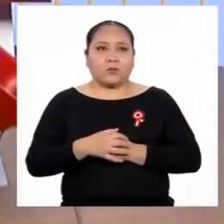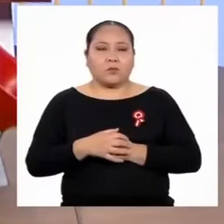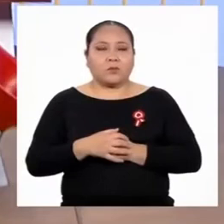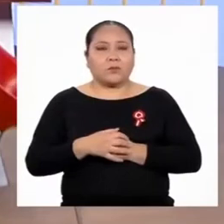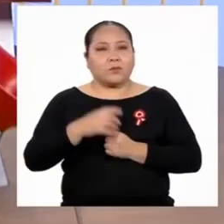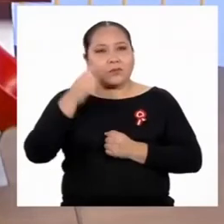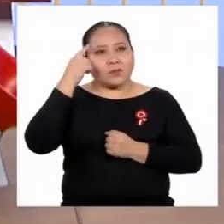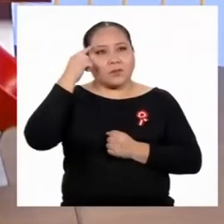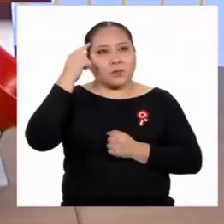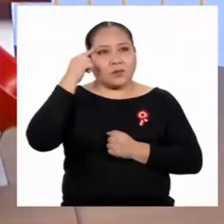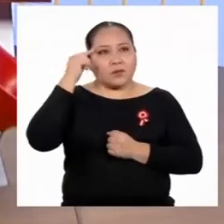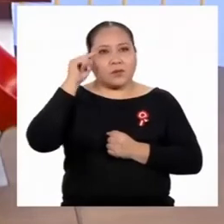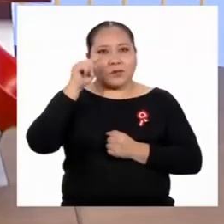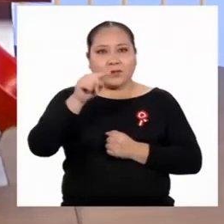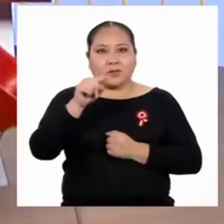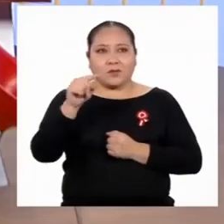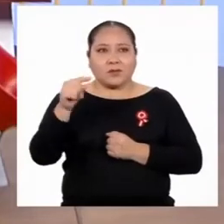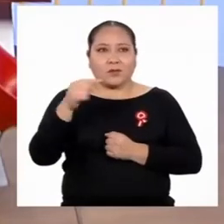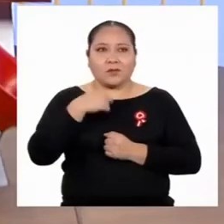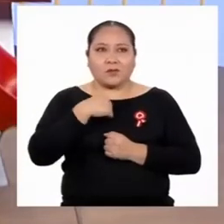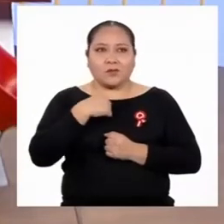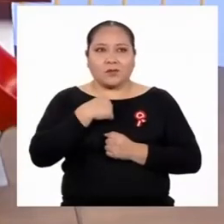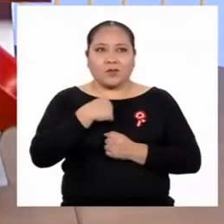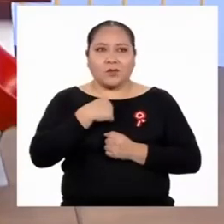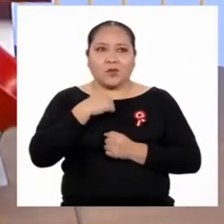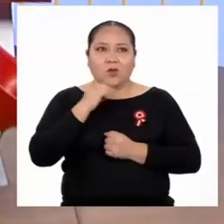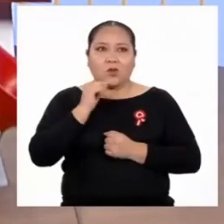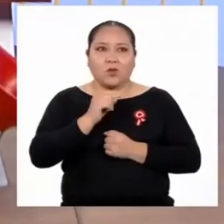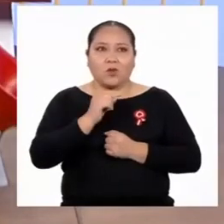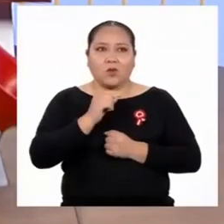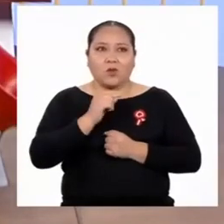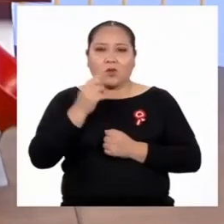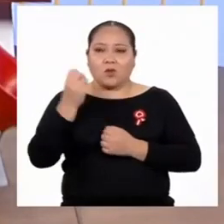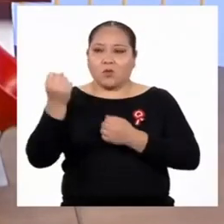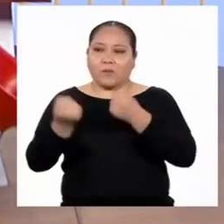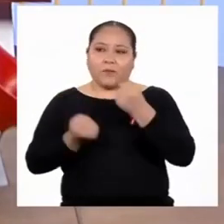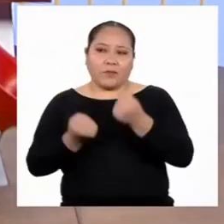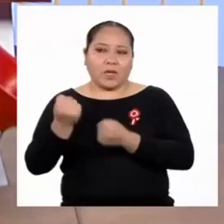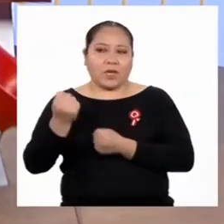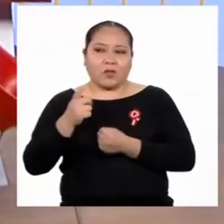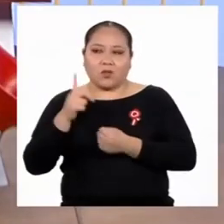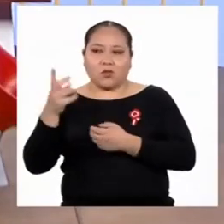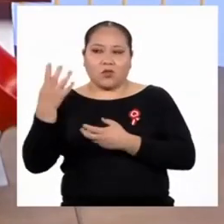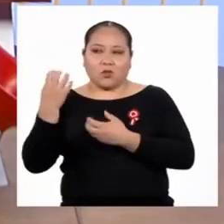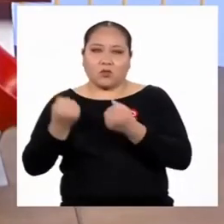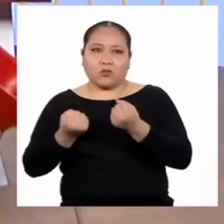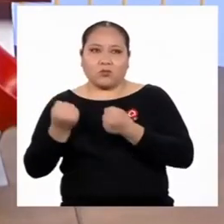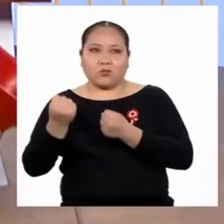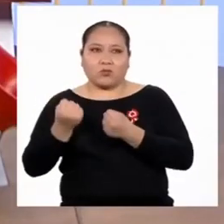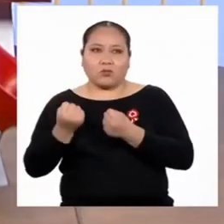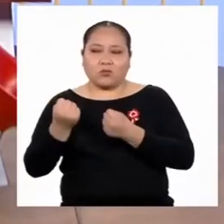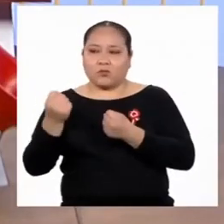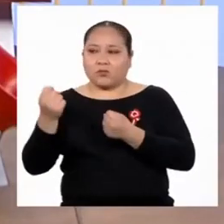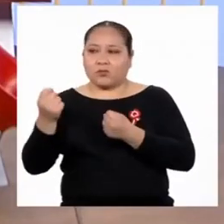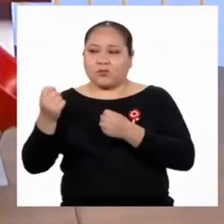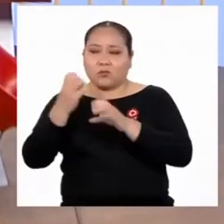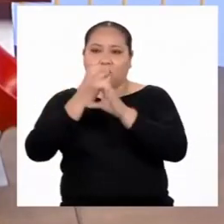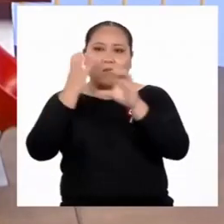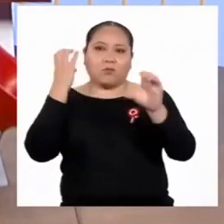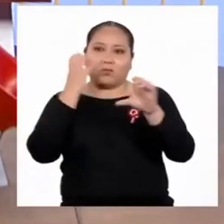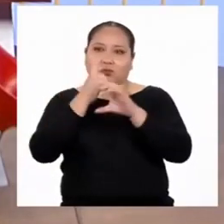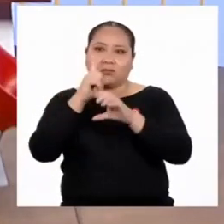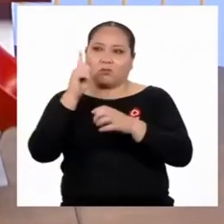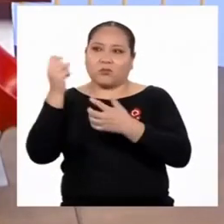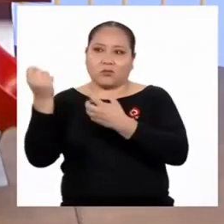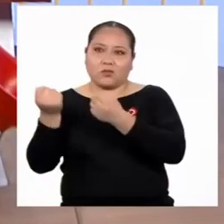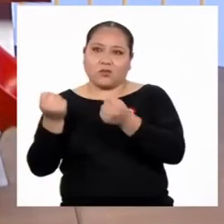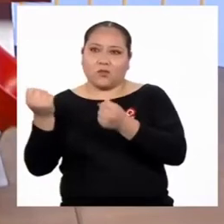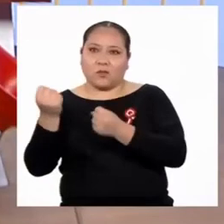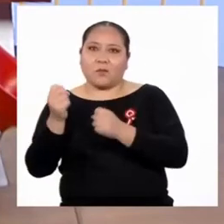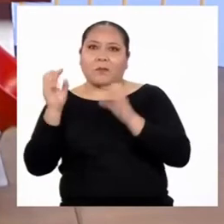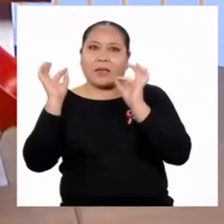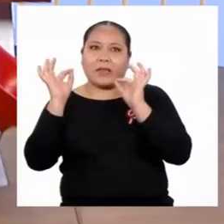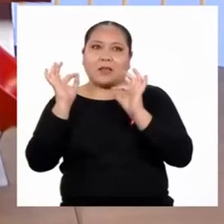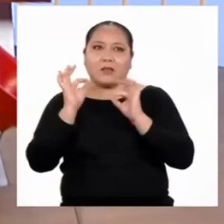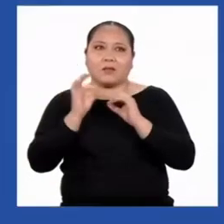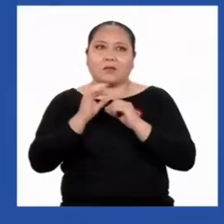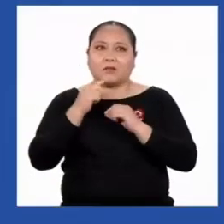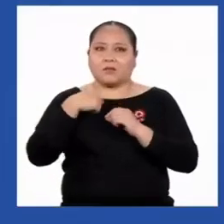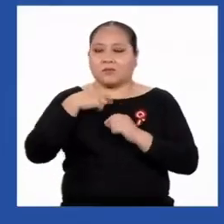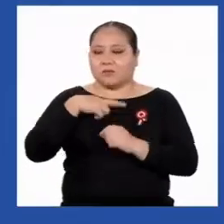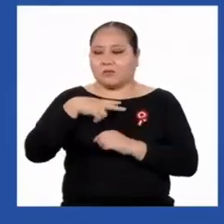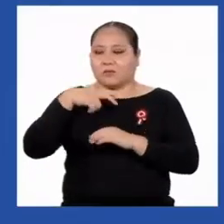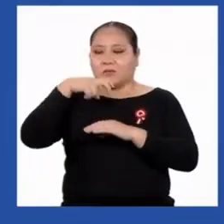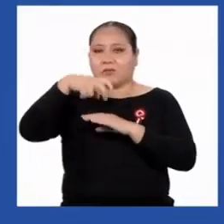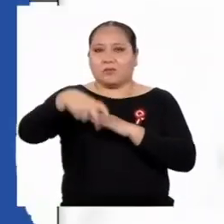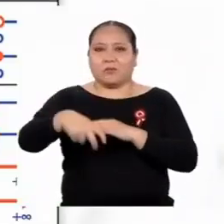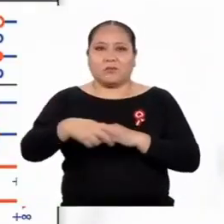Creo que es mejor que sea yo, ¿no? Un micro sin chofer no es la voz. Un poco peligroso. Así que, paradero